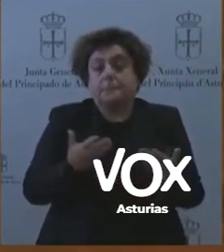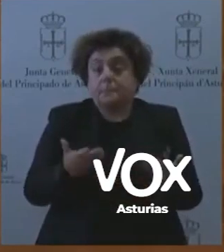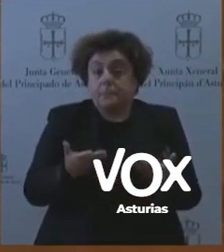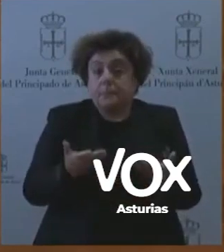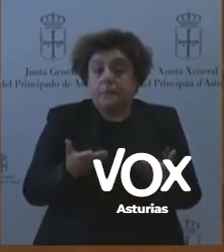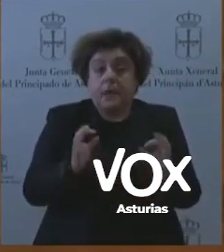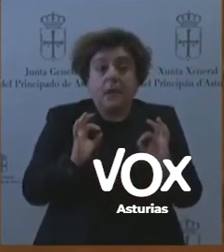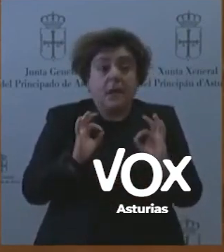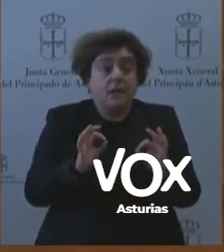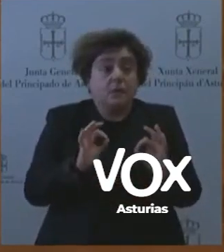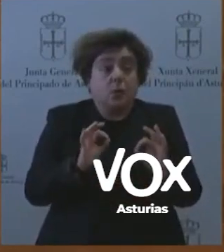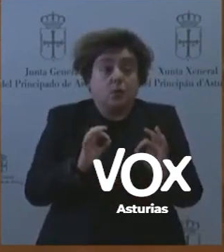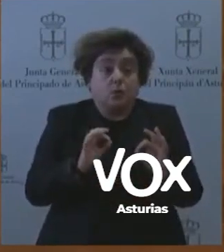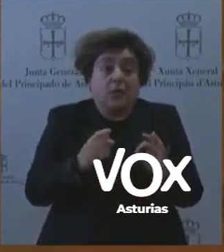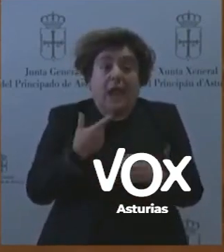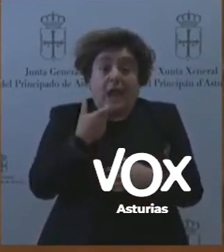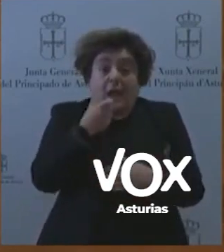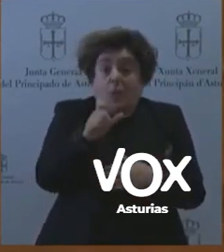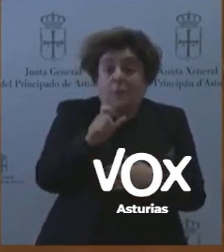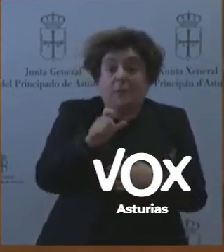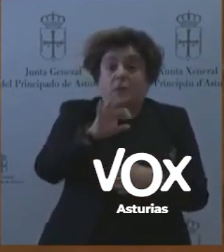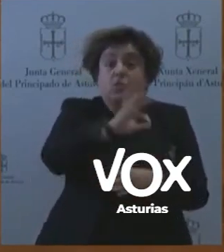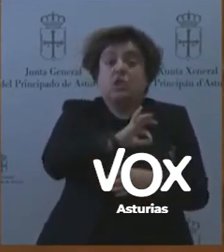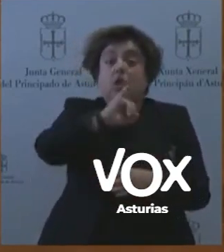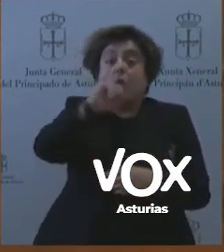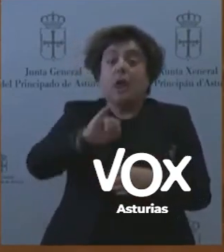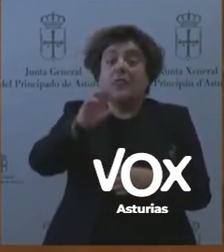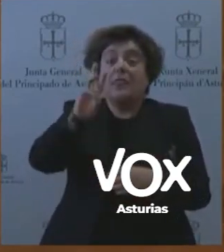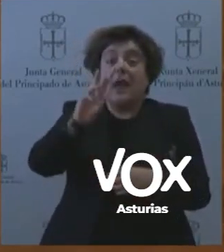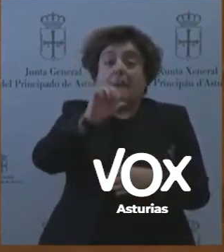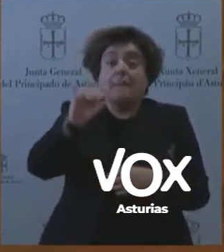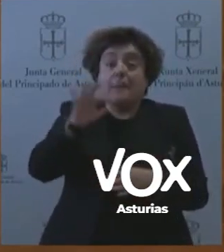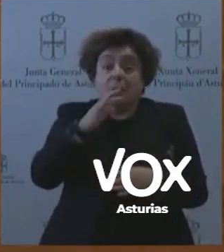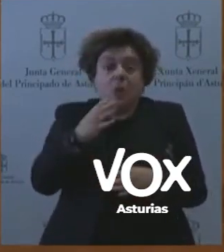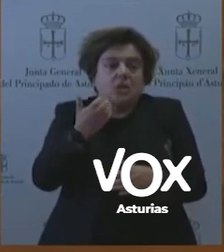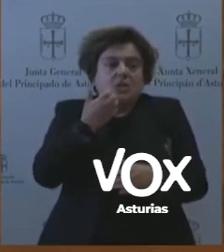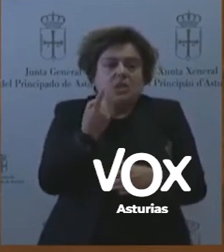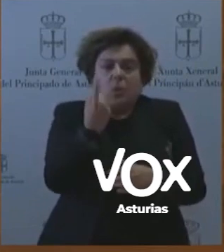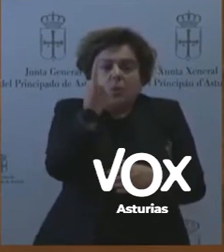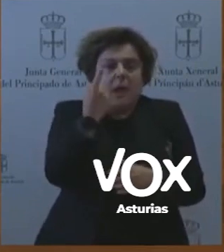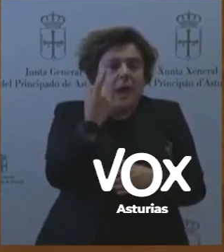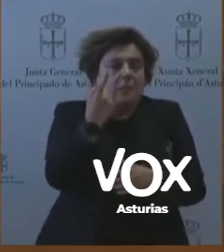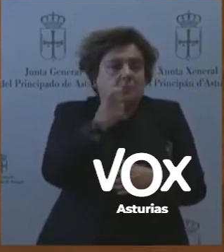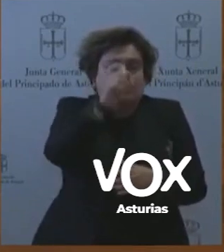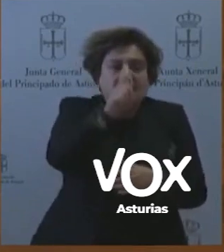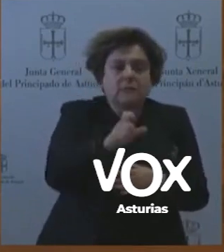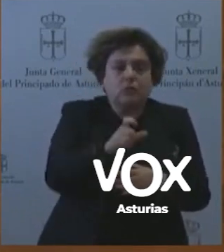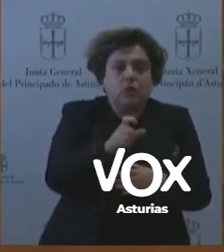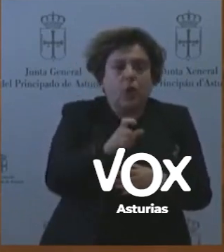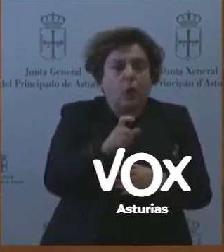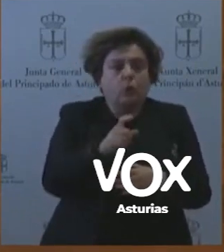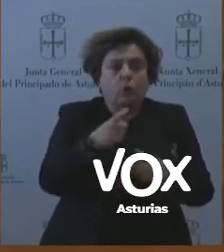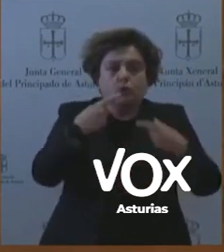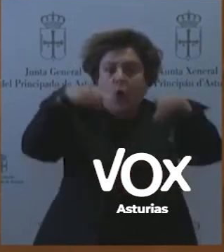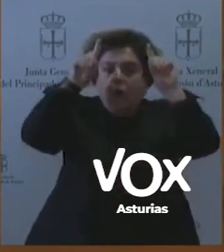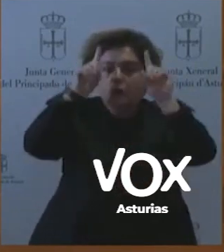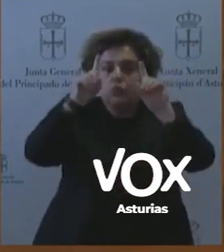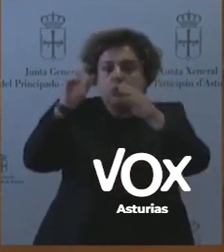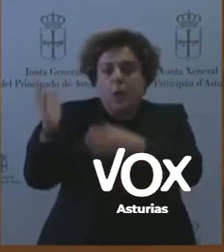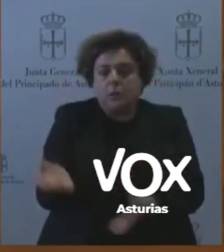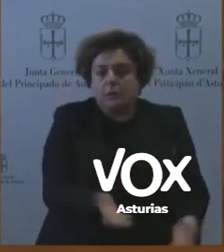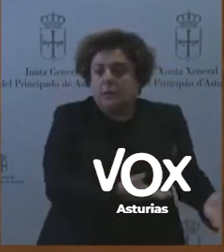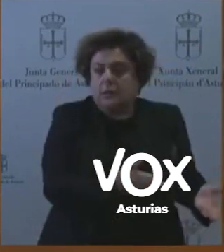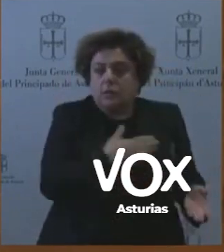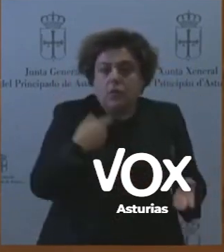Yo diría que quien no quiera ir a los toros, que no vaya, pero que se dejen de tocarnos los cojones, que hay cosas más importantes, pero que no hablen